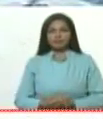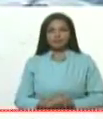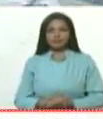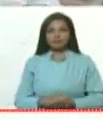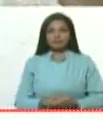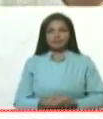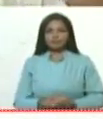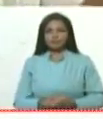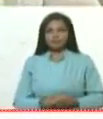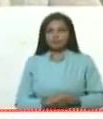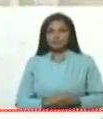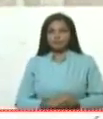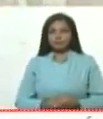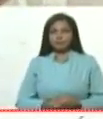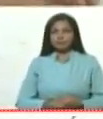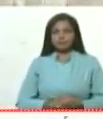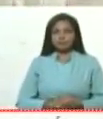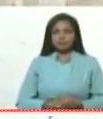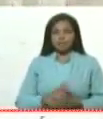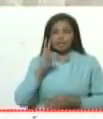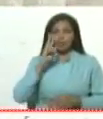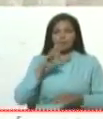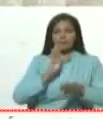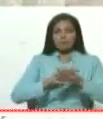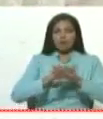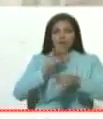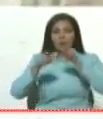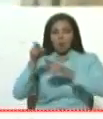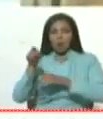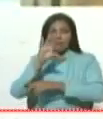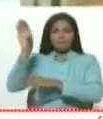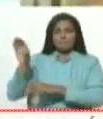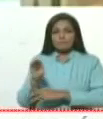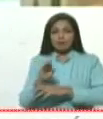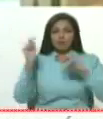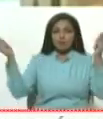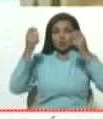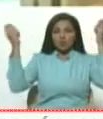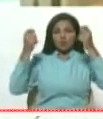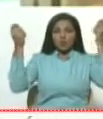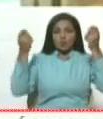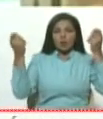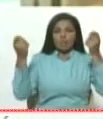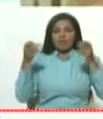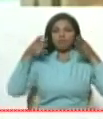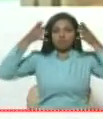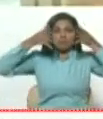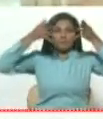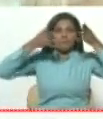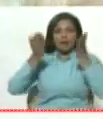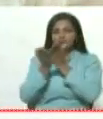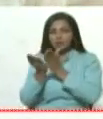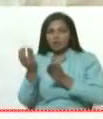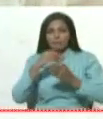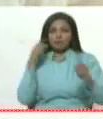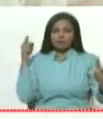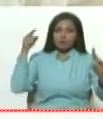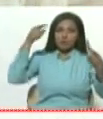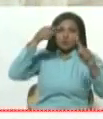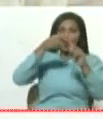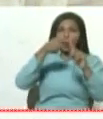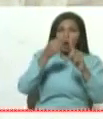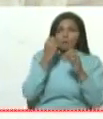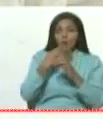Y hay que ver, porque muchos países han hecho jornadas de alfabetización. Y cuando logran la meta,